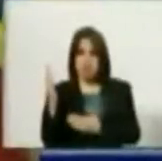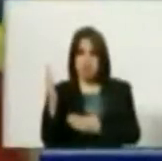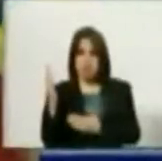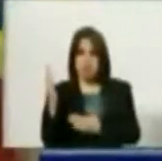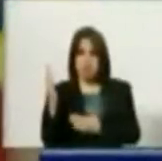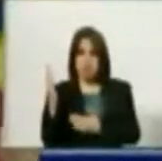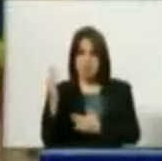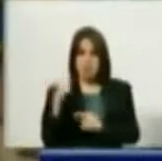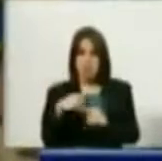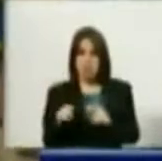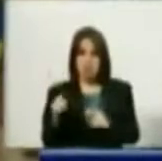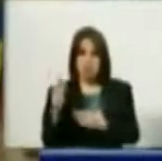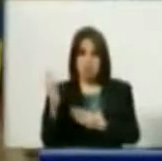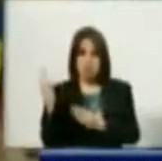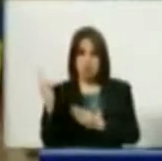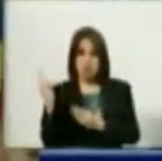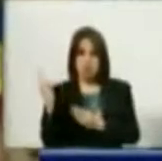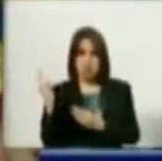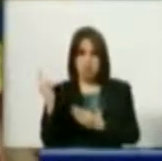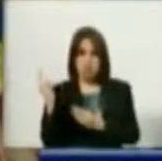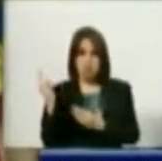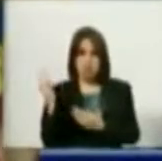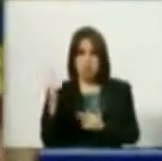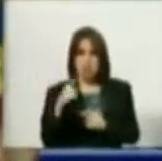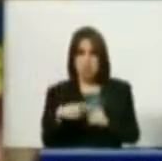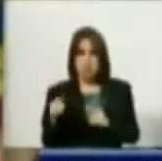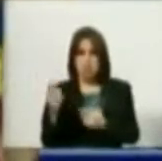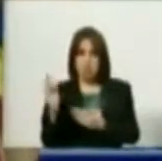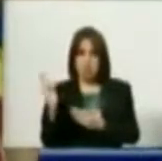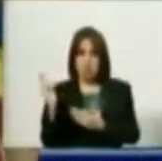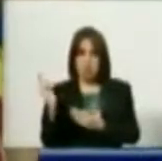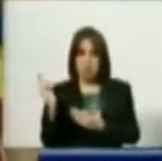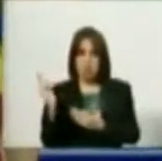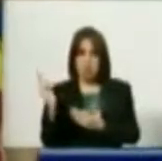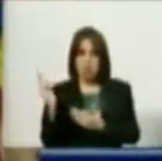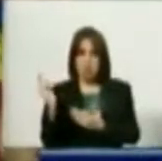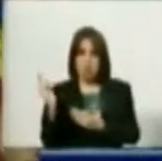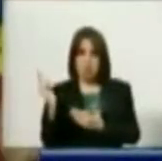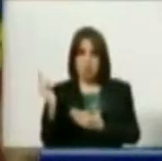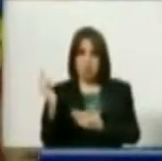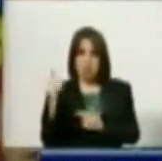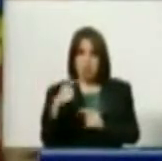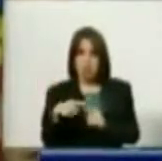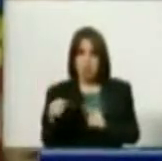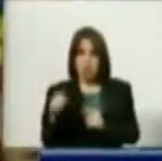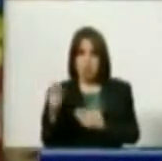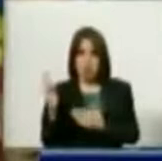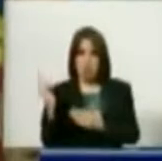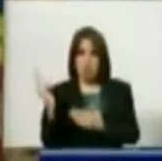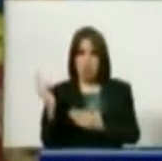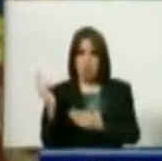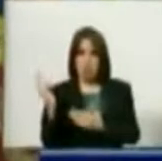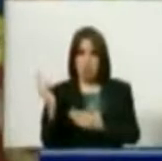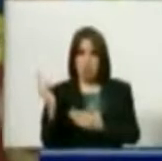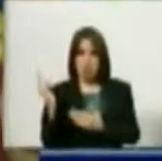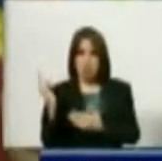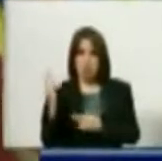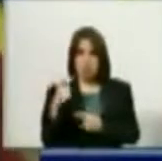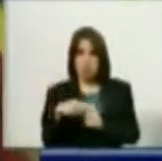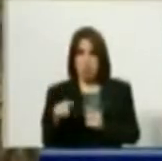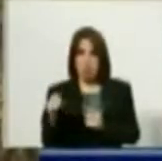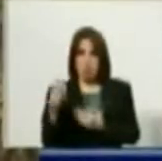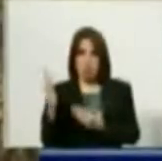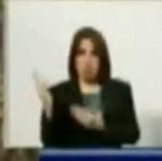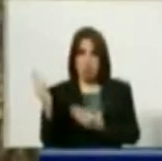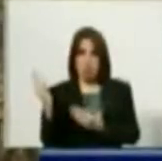quiriego Gómez Hernán toro Fanny Batista José Alejandro